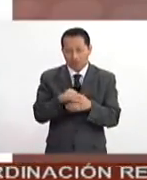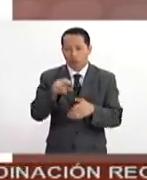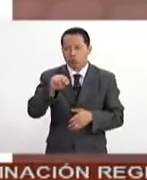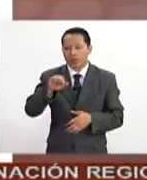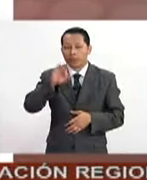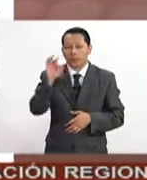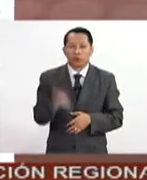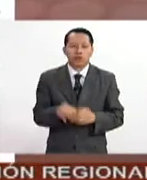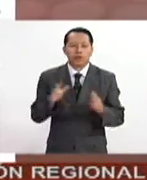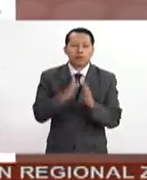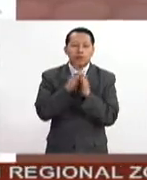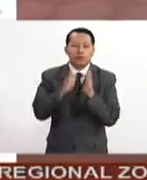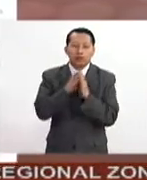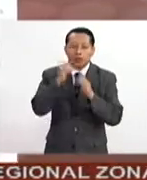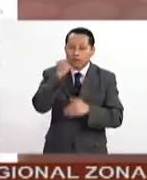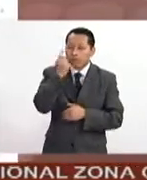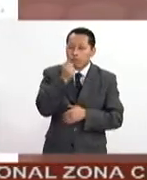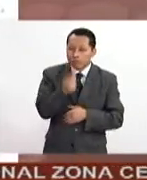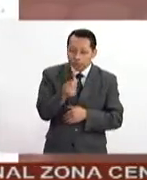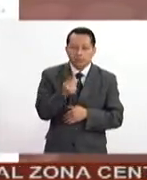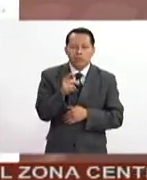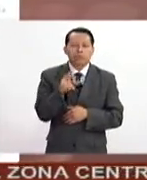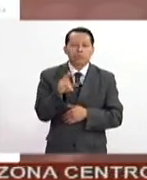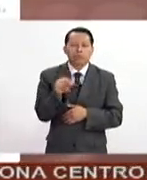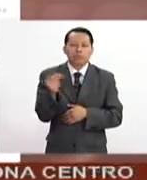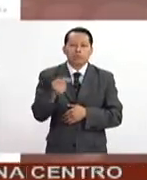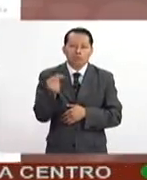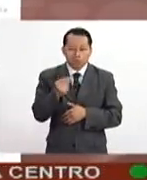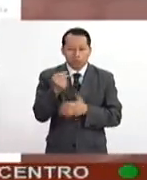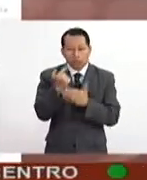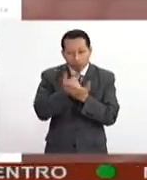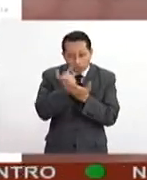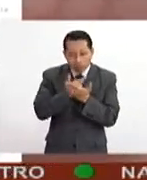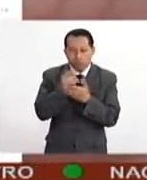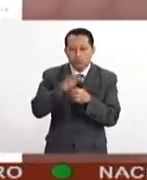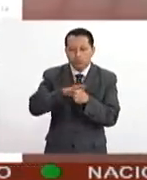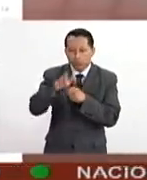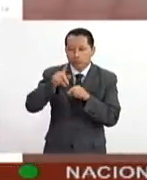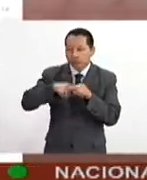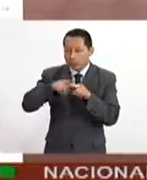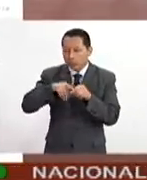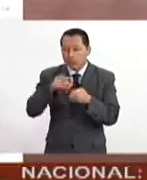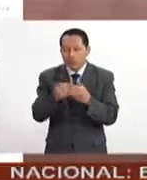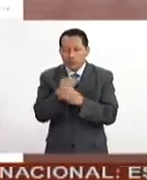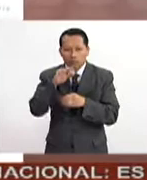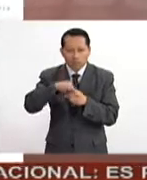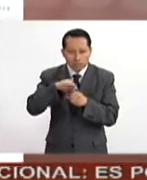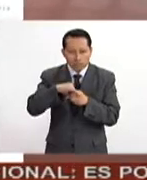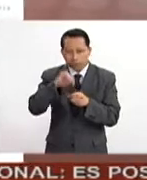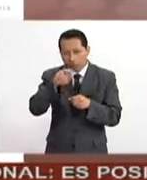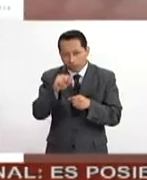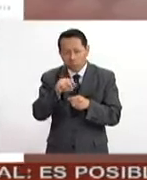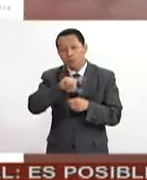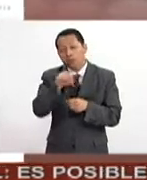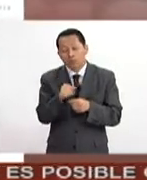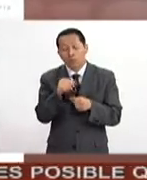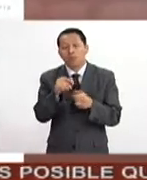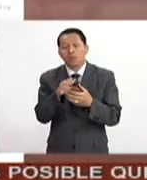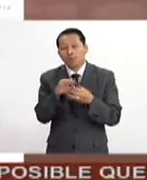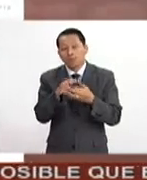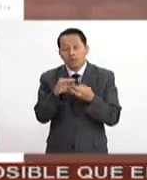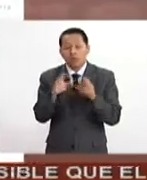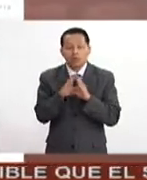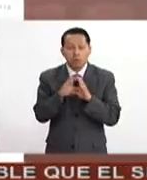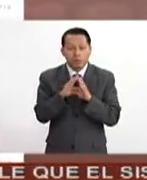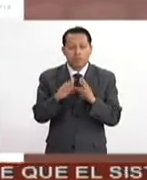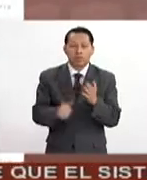de participación, quiere decir que no tienes que calcular cuáles son los electores que van a salir a votar o no. Y luego, pues al parecer un ciudadano